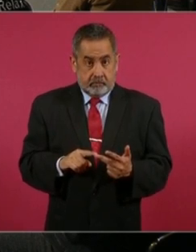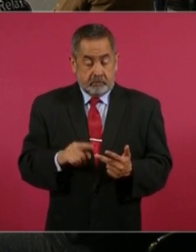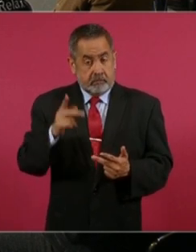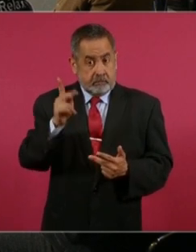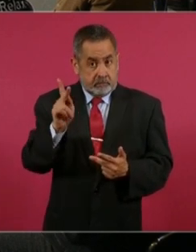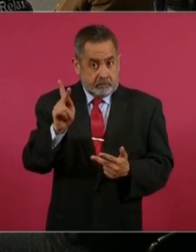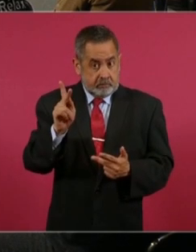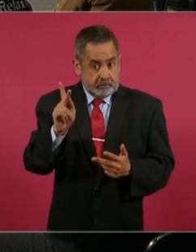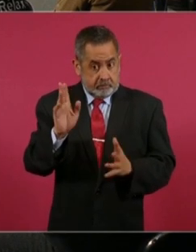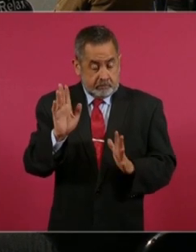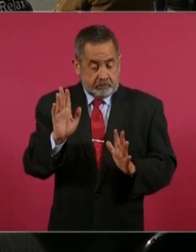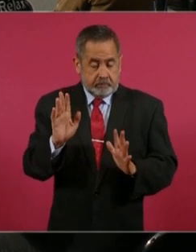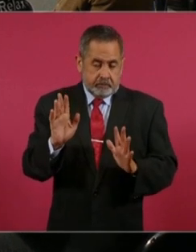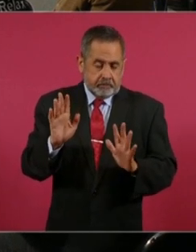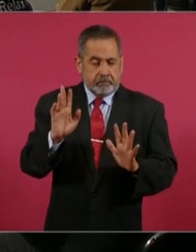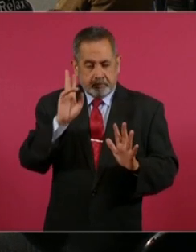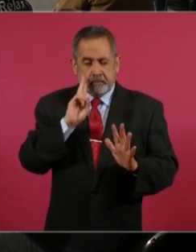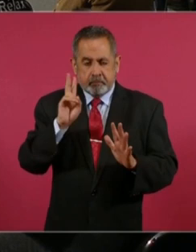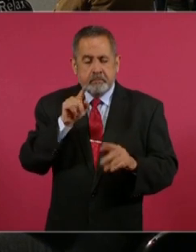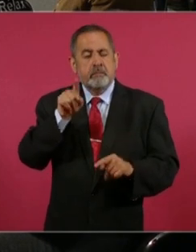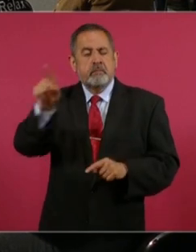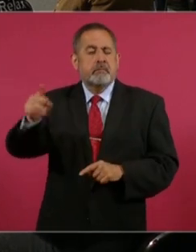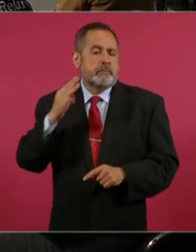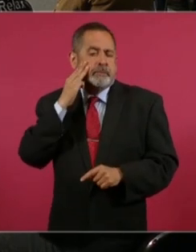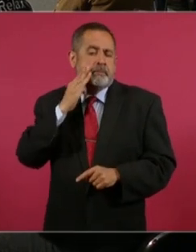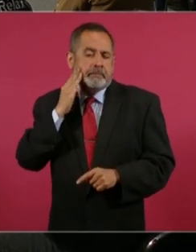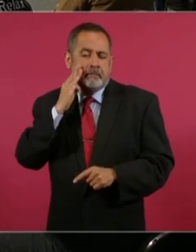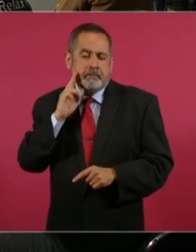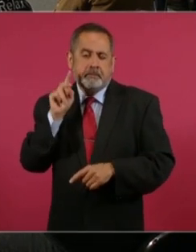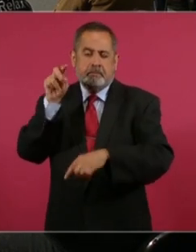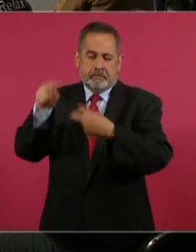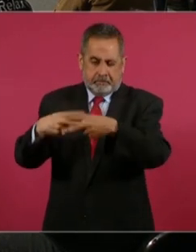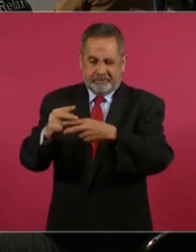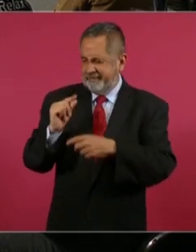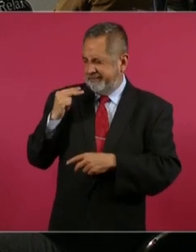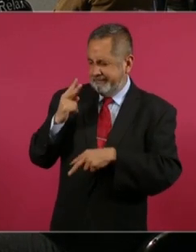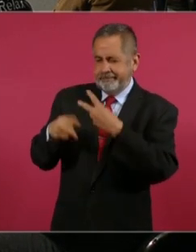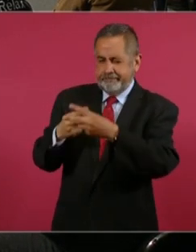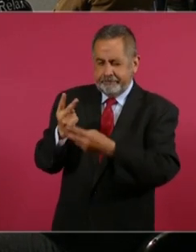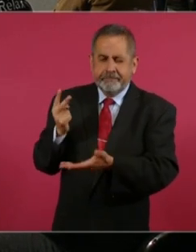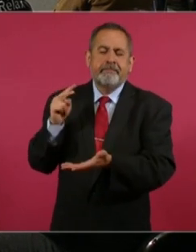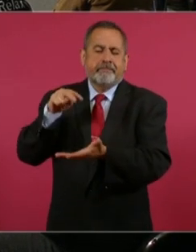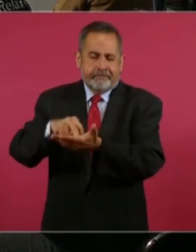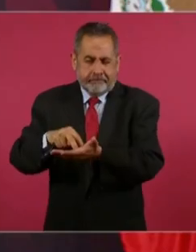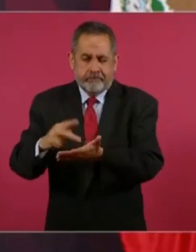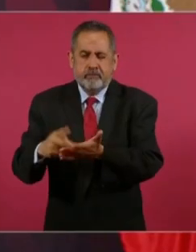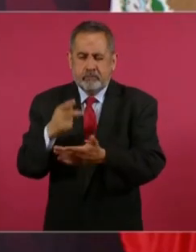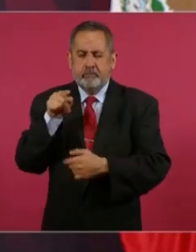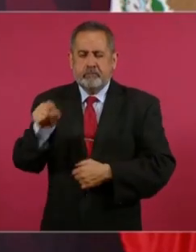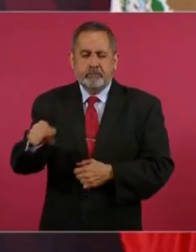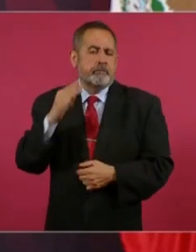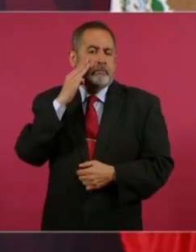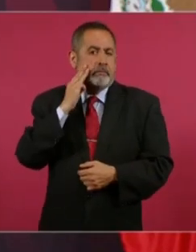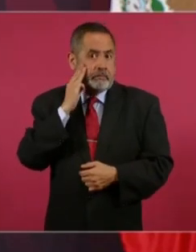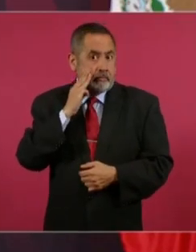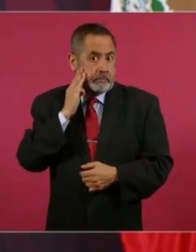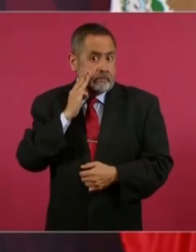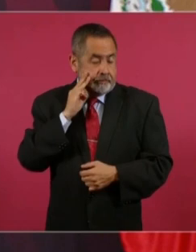pero vamos a estar en Manzanillo ahora, acabo de estar en Colima, vamos a estar en